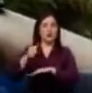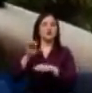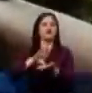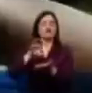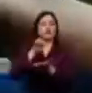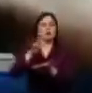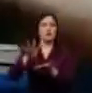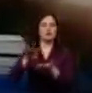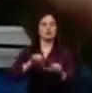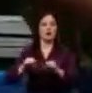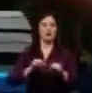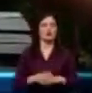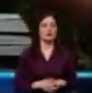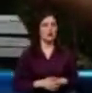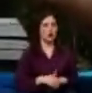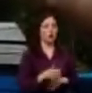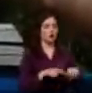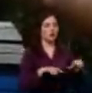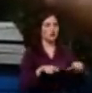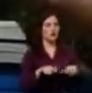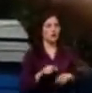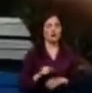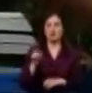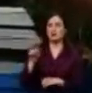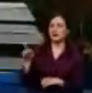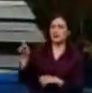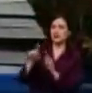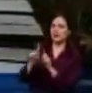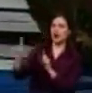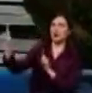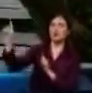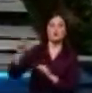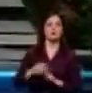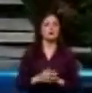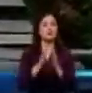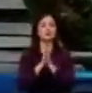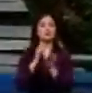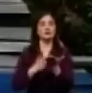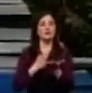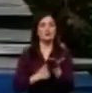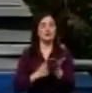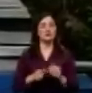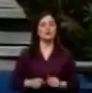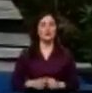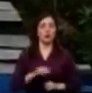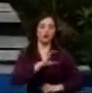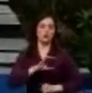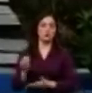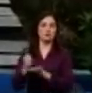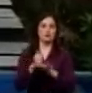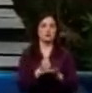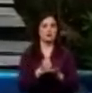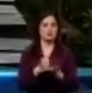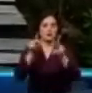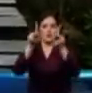otro sector? ¿Es el único? Sí hay otro, pero más arriba, nos hace más lejos. ¿Qué pide usted? Que por favor el municipio nos ayude con